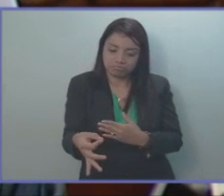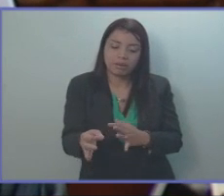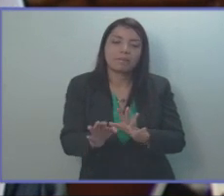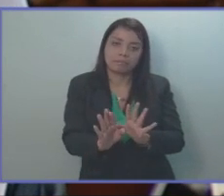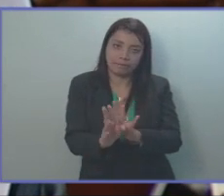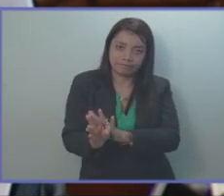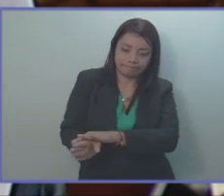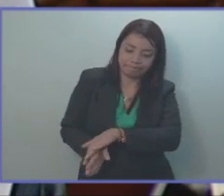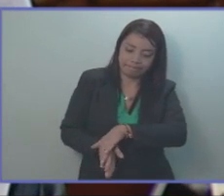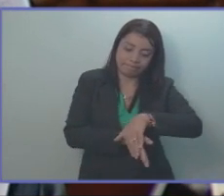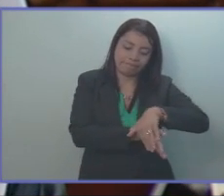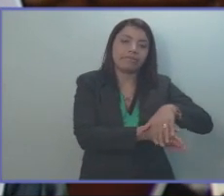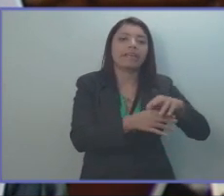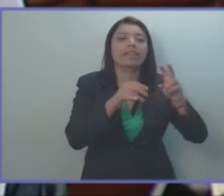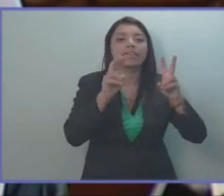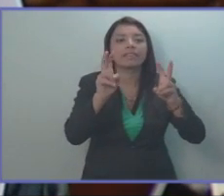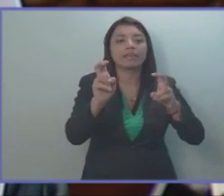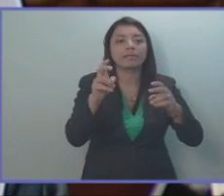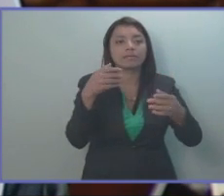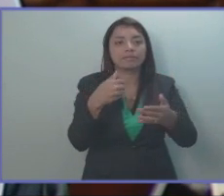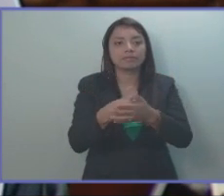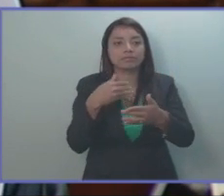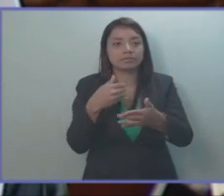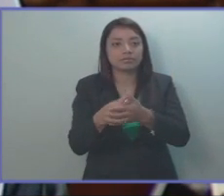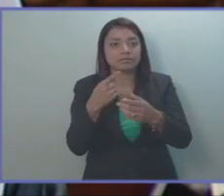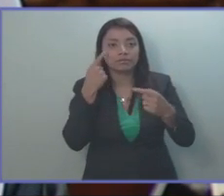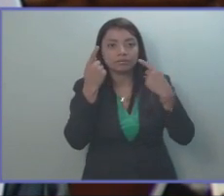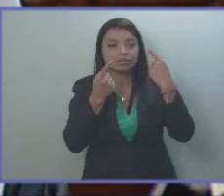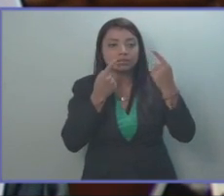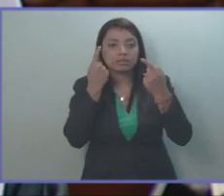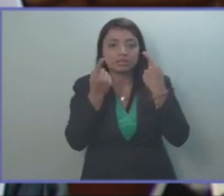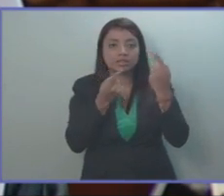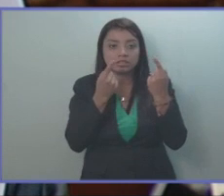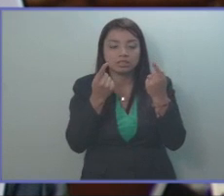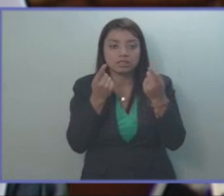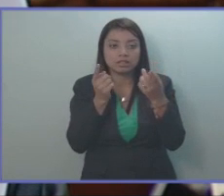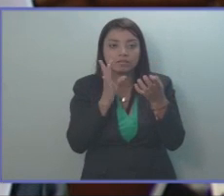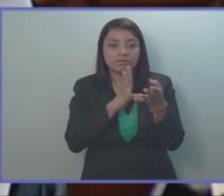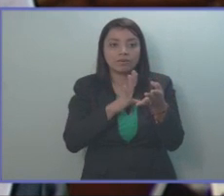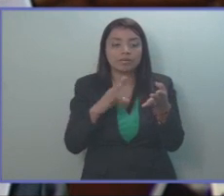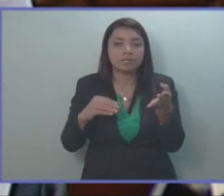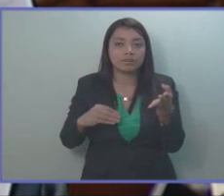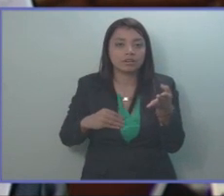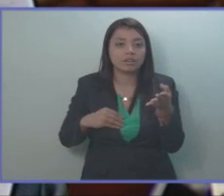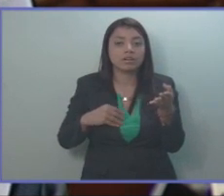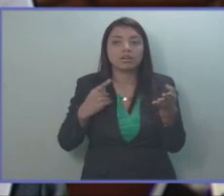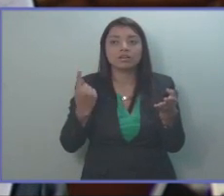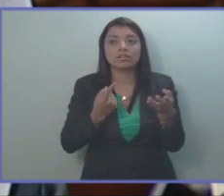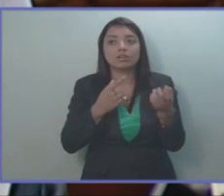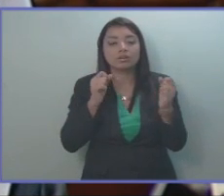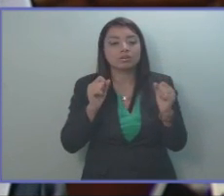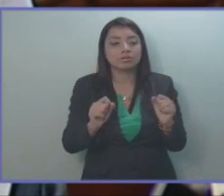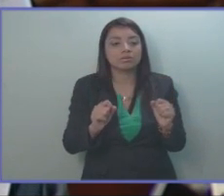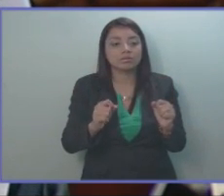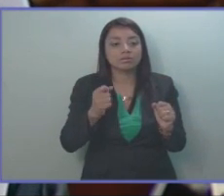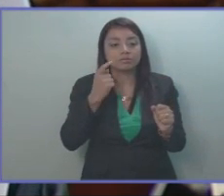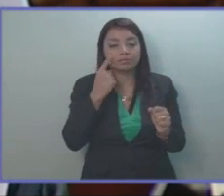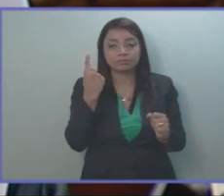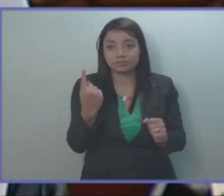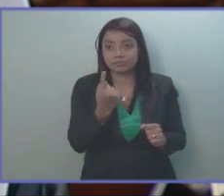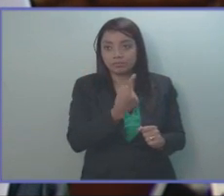familiar en los centros de seguridad solo podrá ser realizada ante la presencia de custodio,